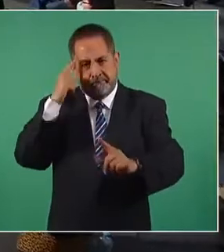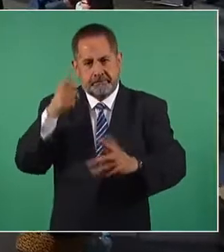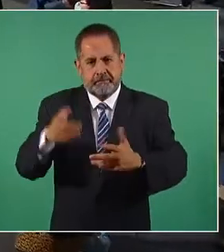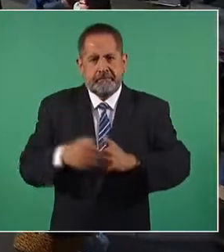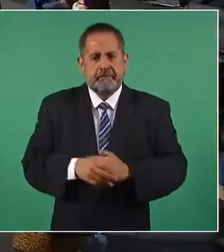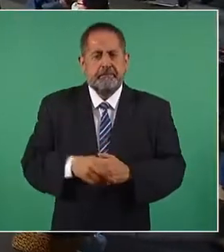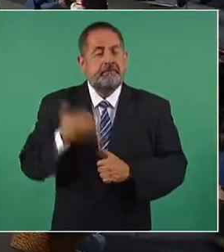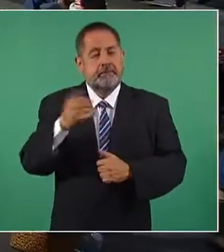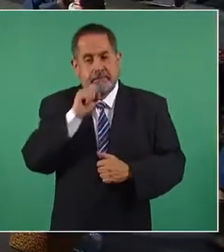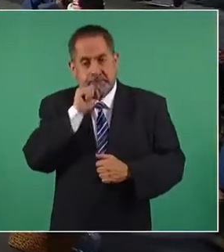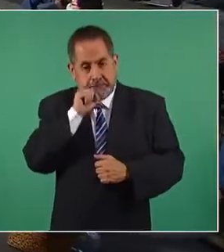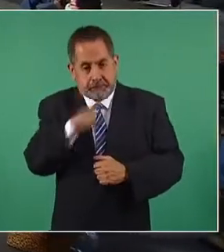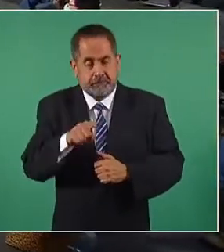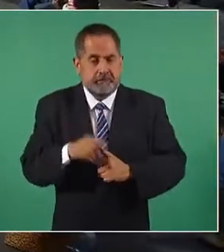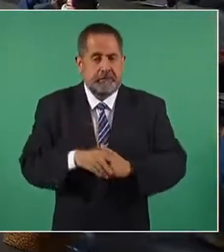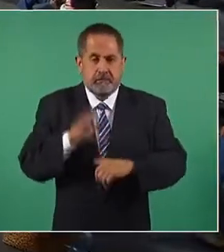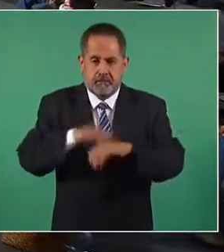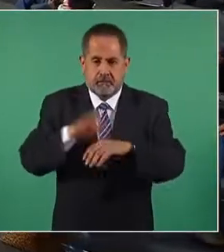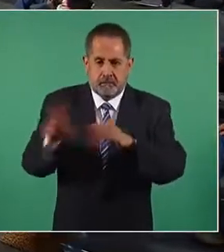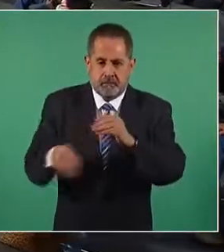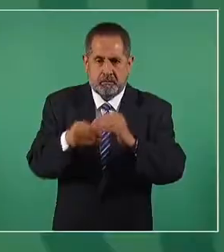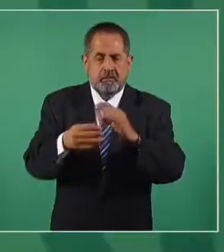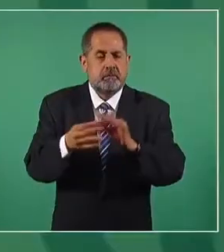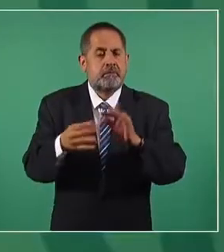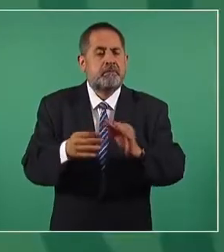propósito. Y agregar algo,